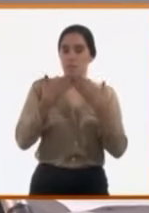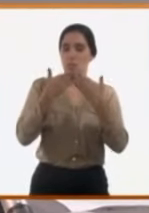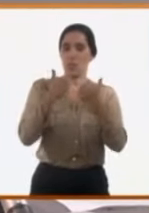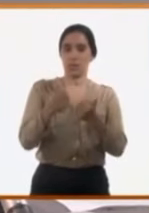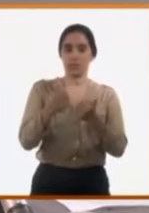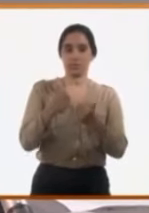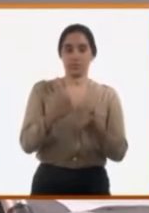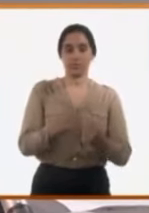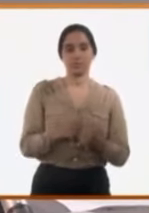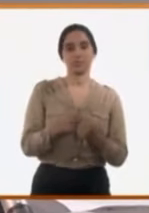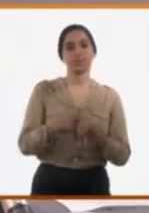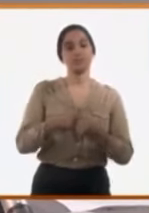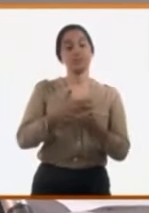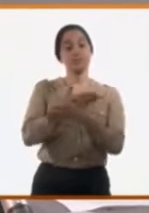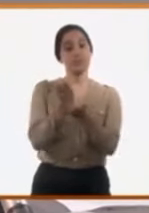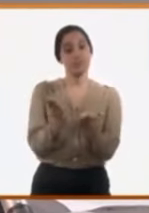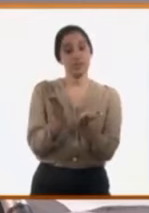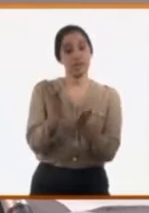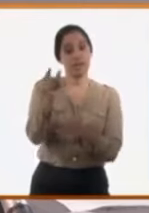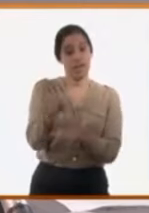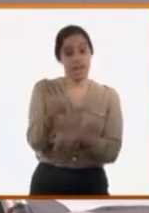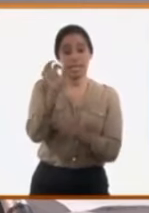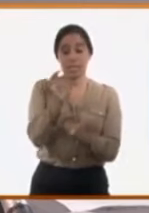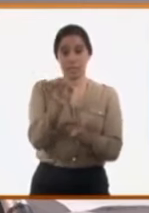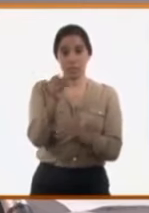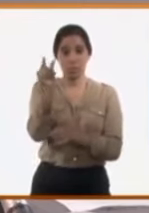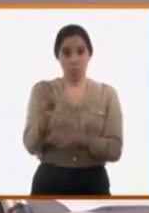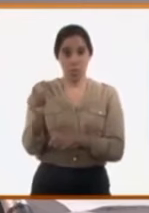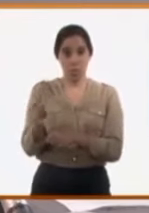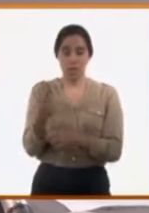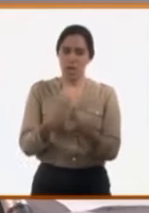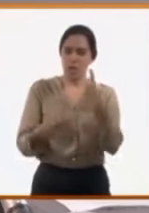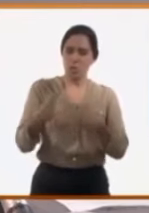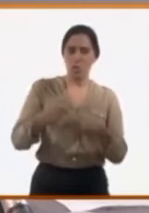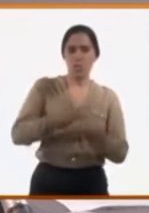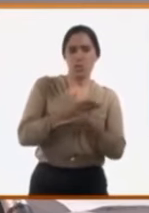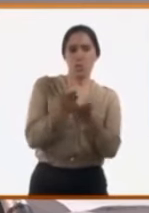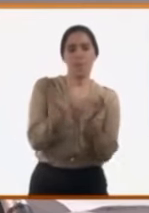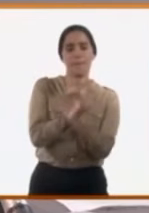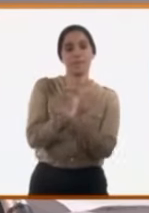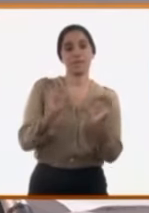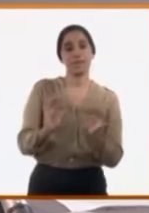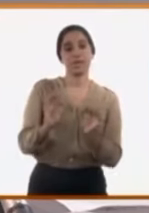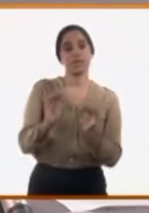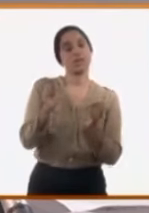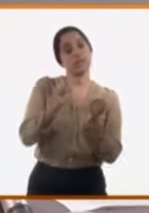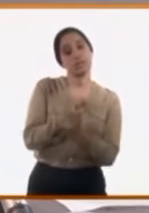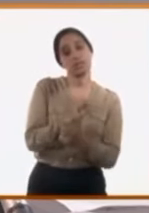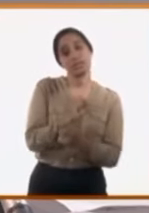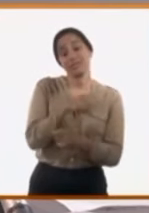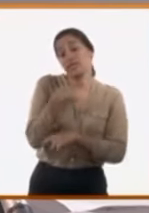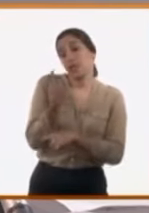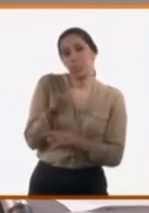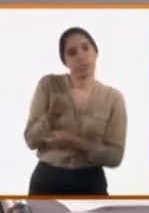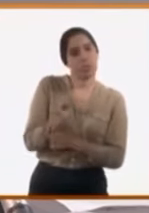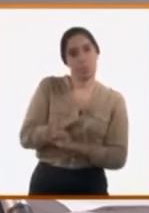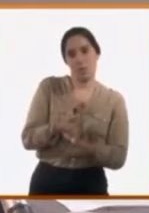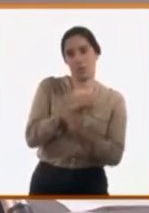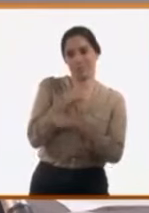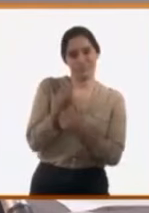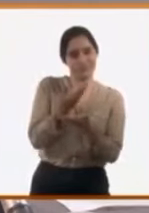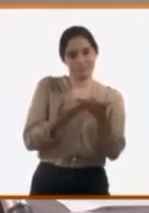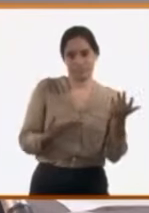jenes hay otras plazas que le entregamos algunos desaprobados pero jóvenes que todos tenían su enseñanza Media Superior